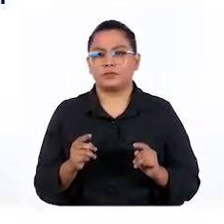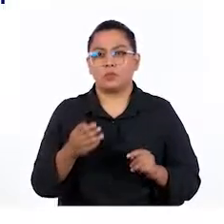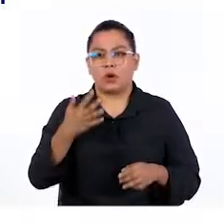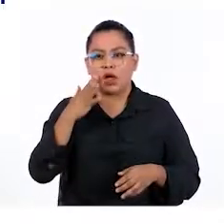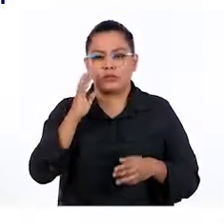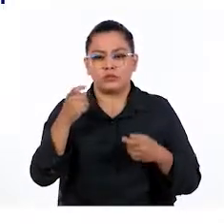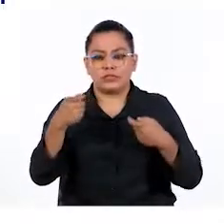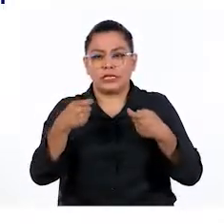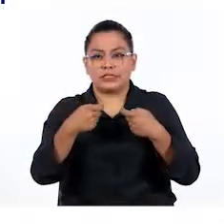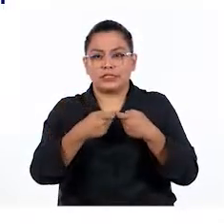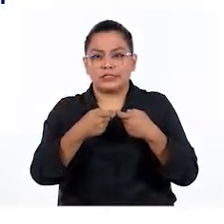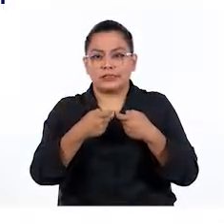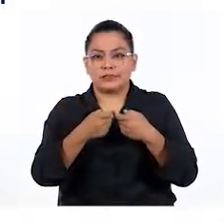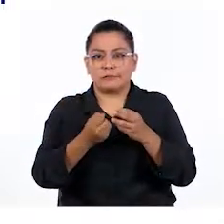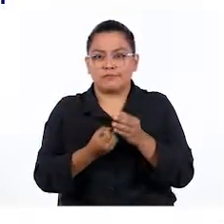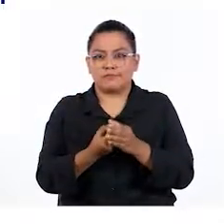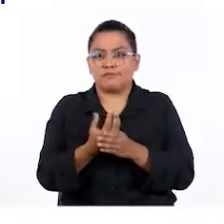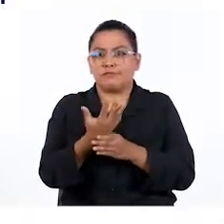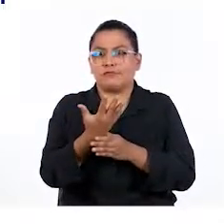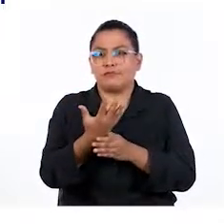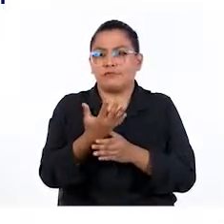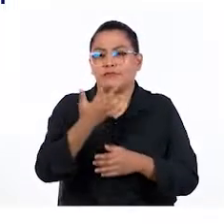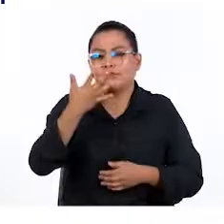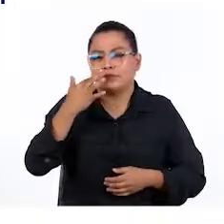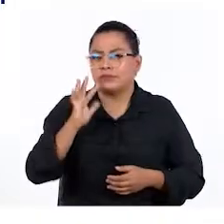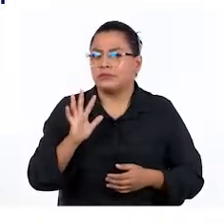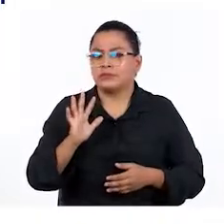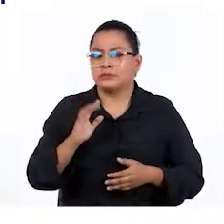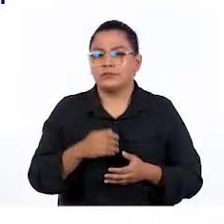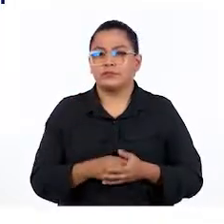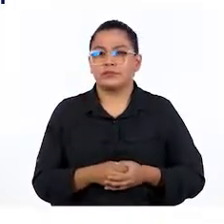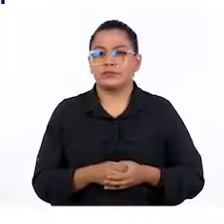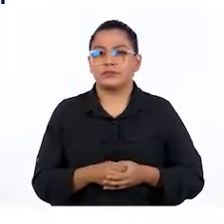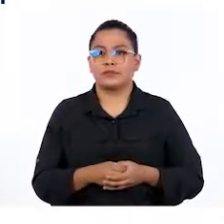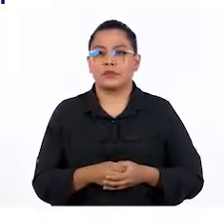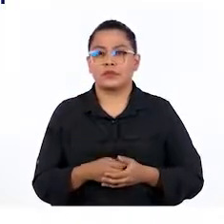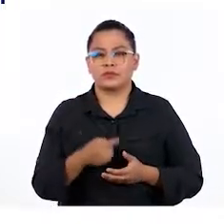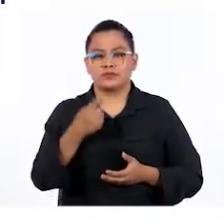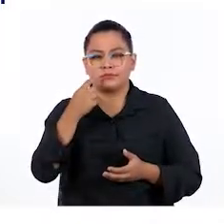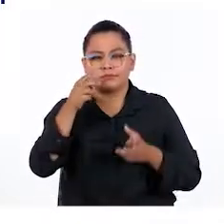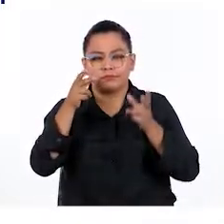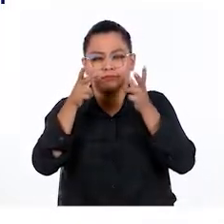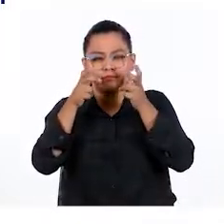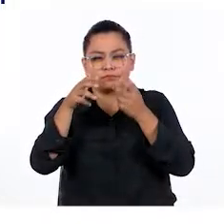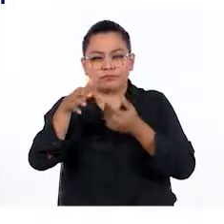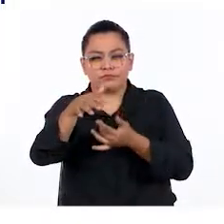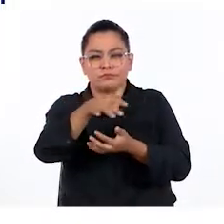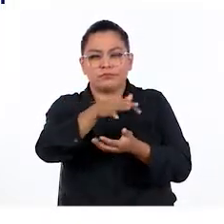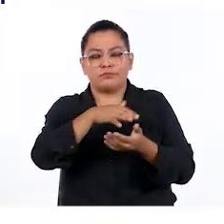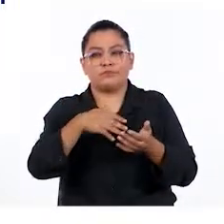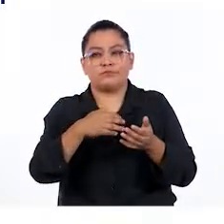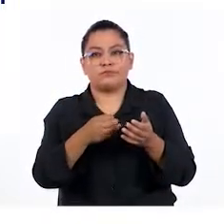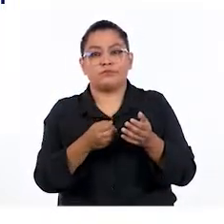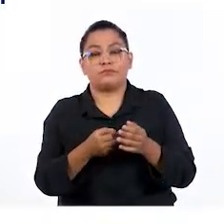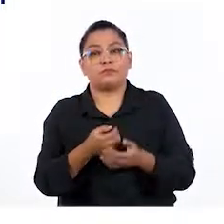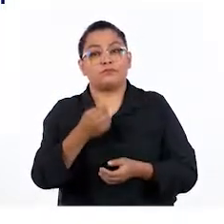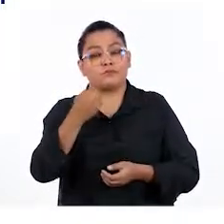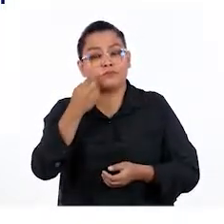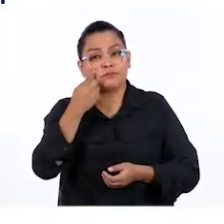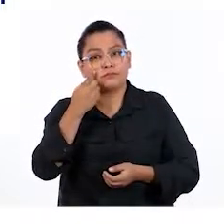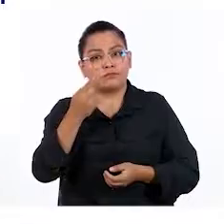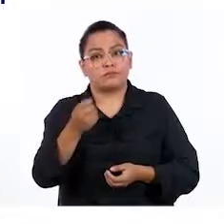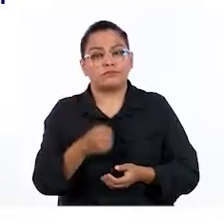la energía que utilizan las plantas, por ejemplo? Al observar la naturaleza y nosotros mismos, nos damos